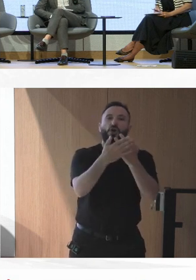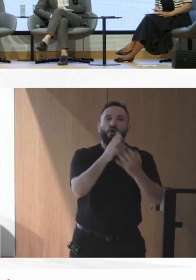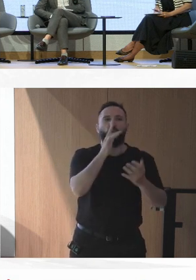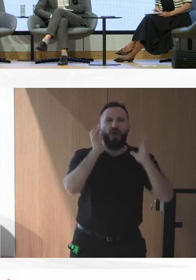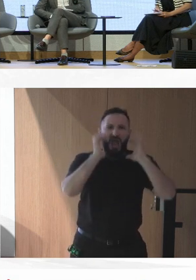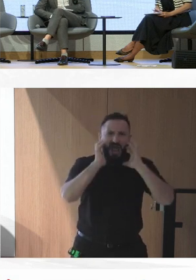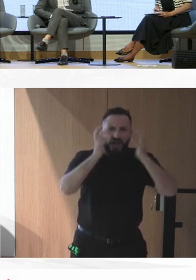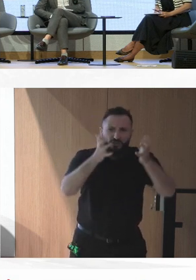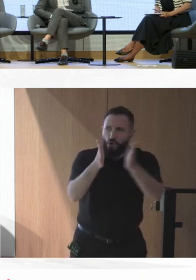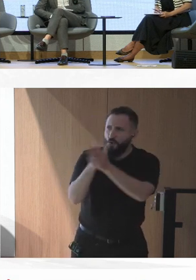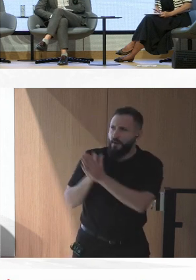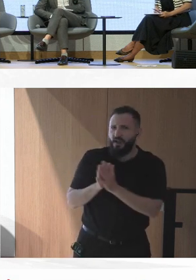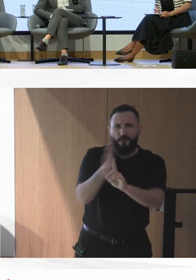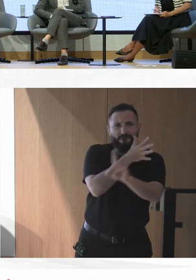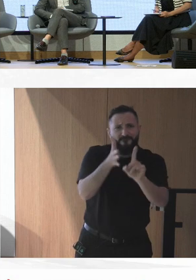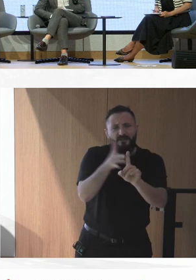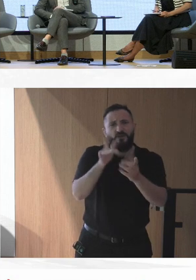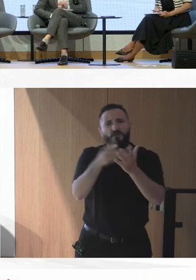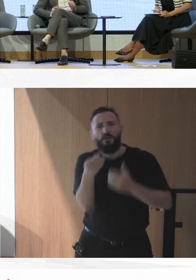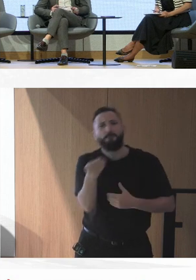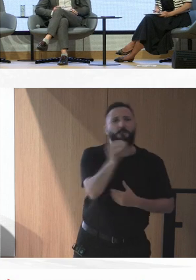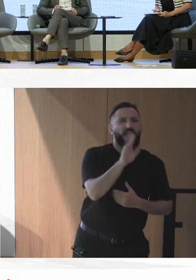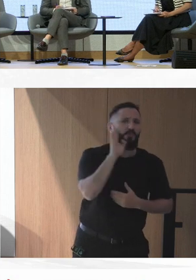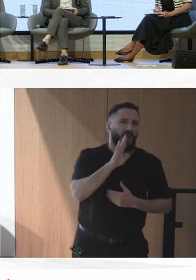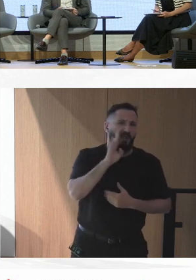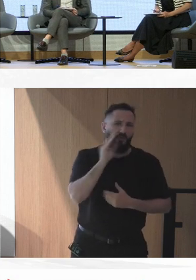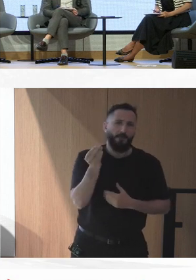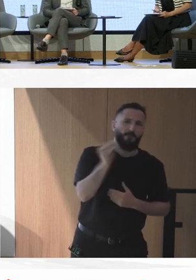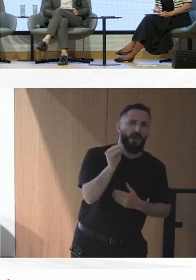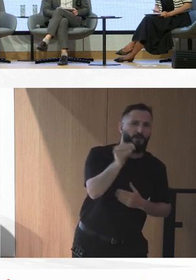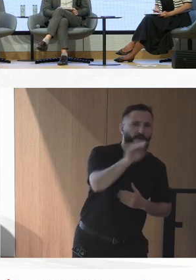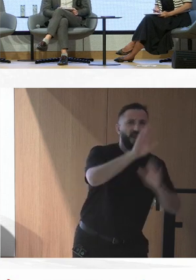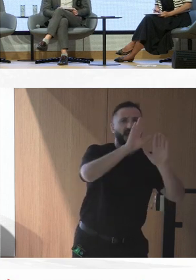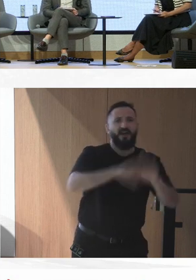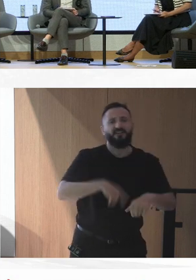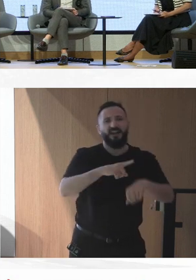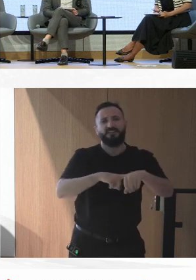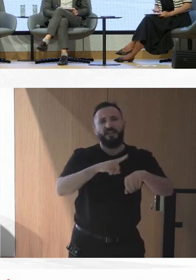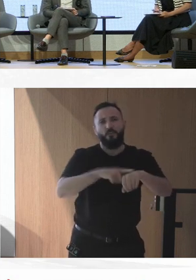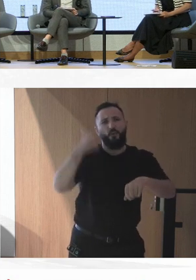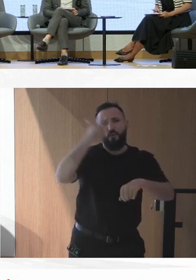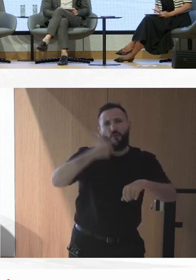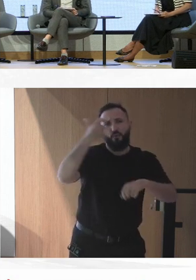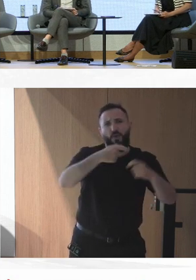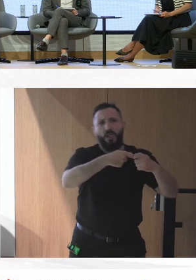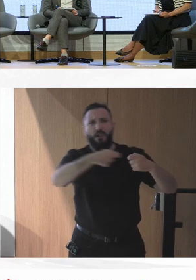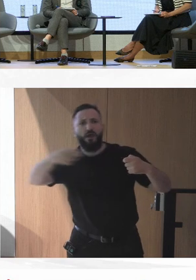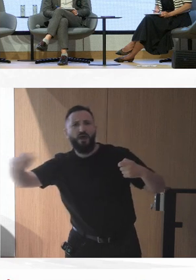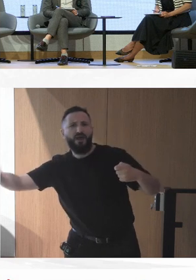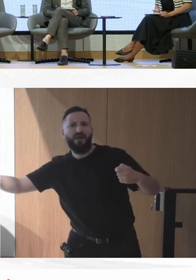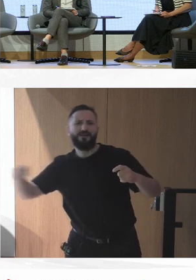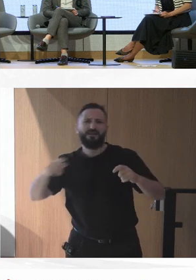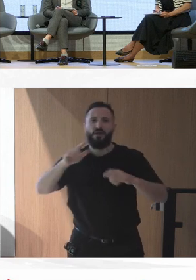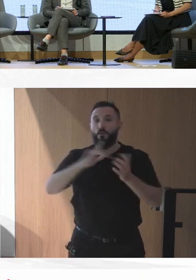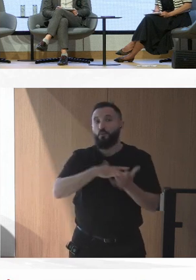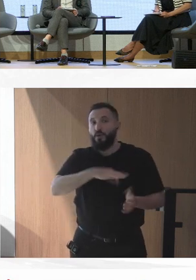agresión a compañeros, a funcionarios, con lo que se producen unas cadenas, no sé si perpetuas revisables o no revisables, pero en la